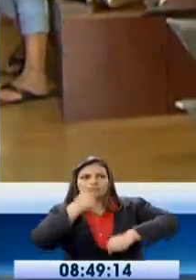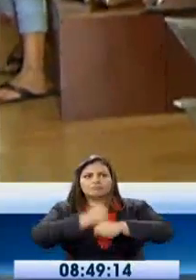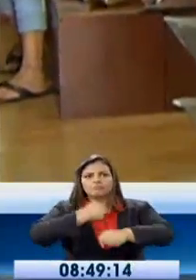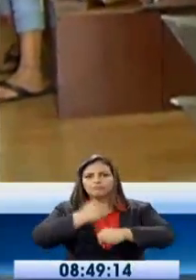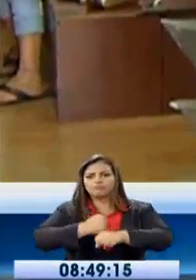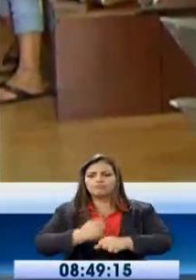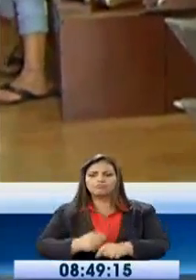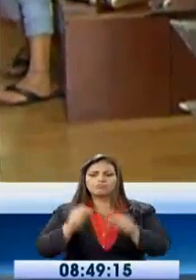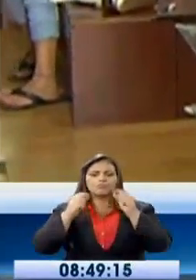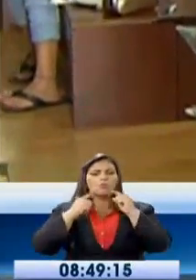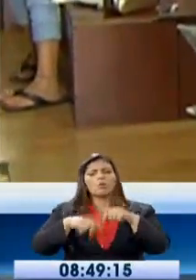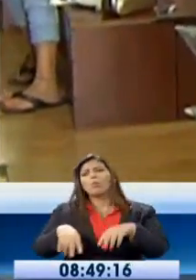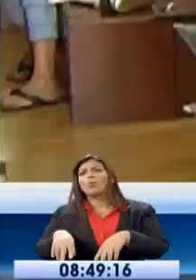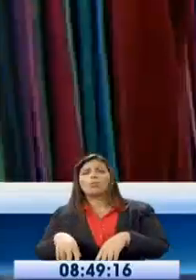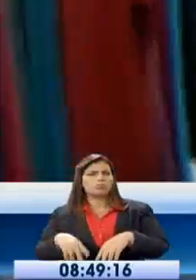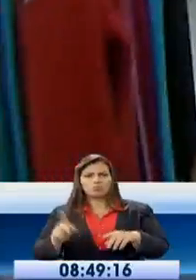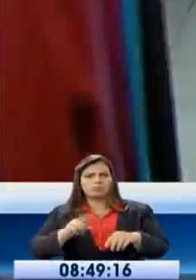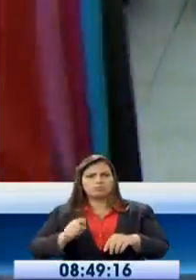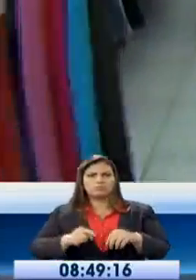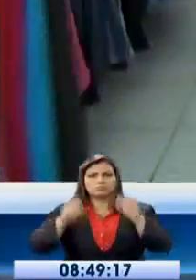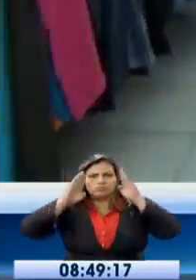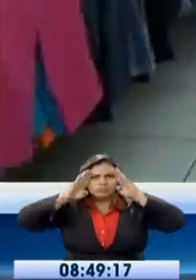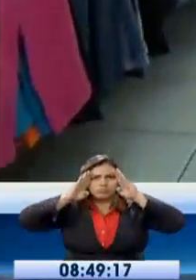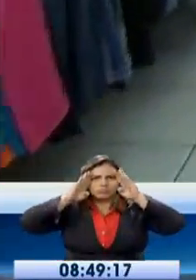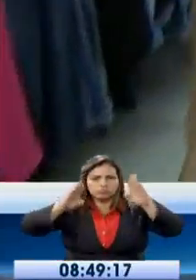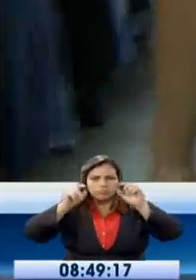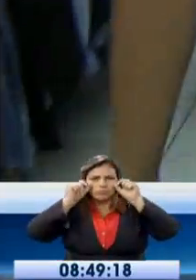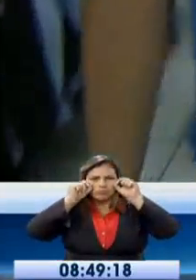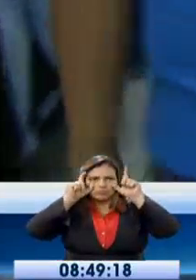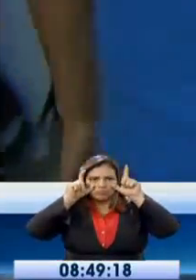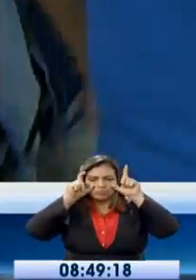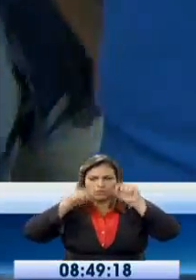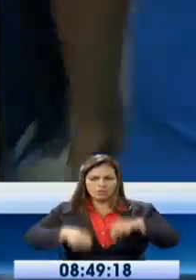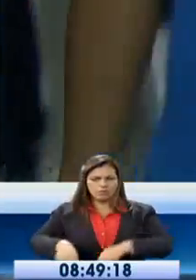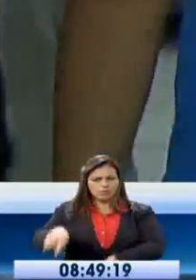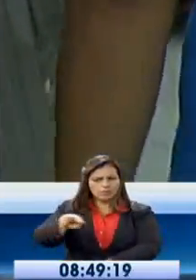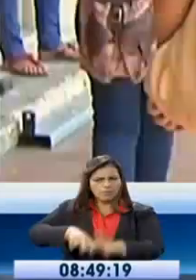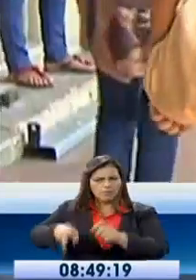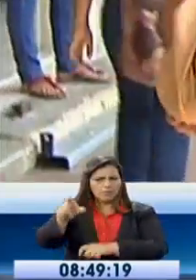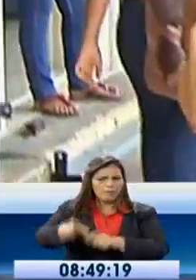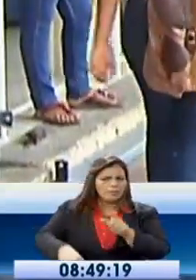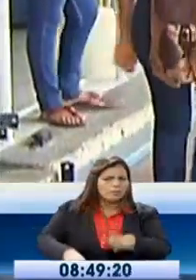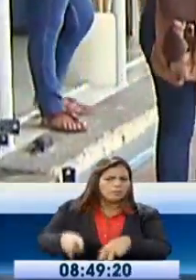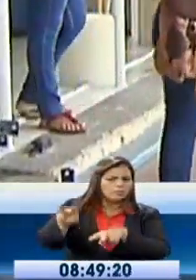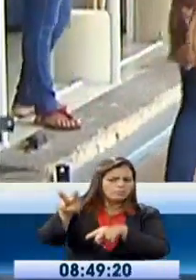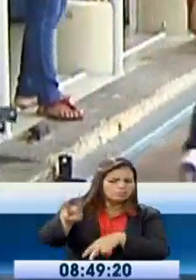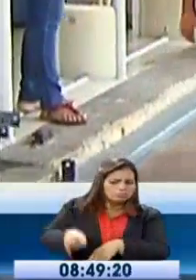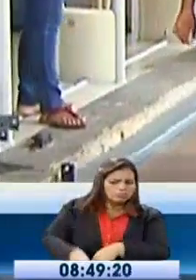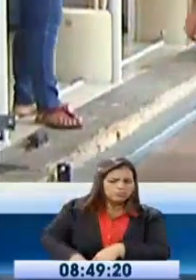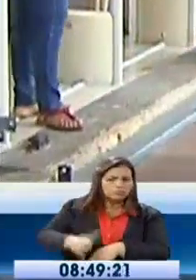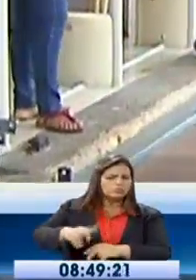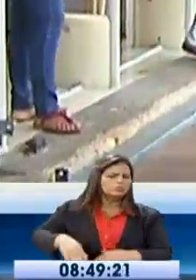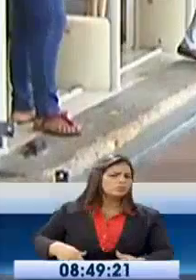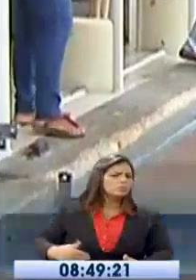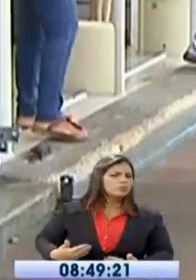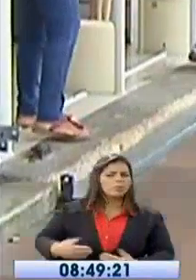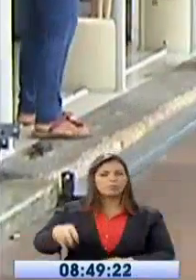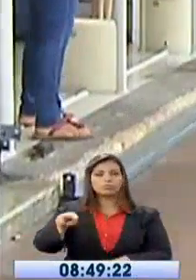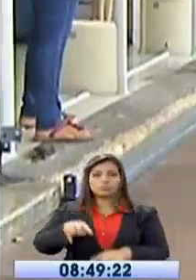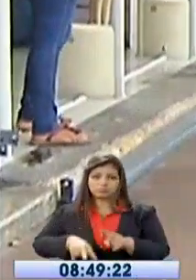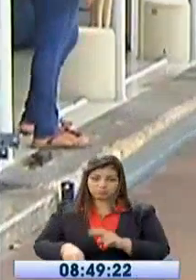y hasta utilizar la psicología para conocer con qué intenciones viene cada cliente. Informó Lorena